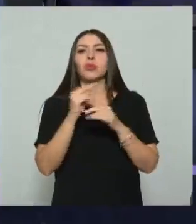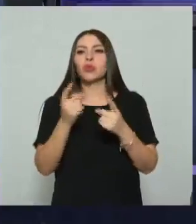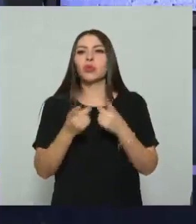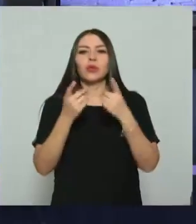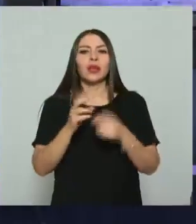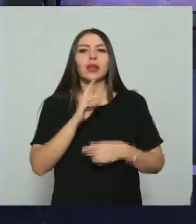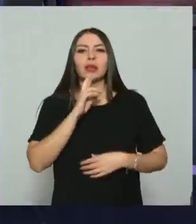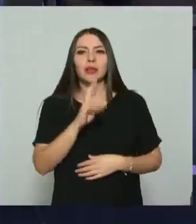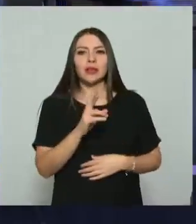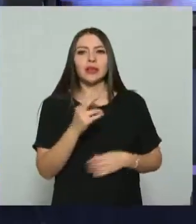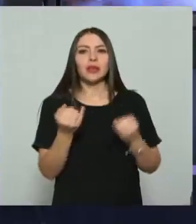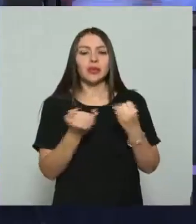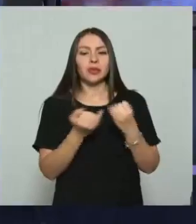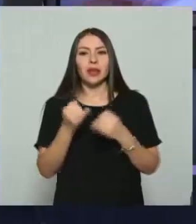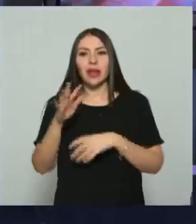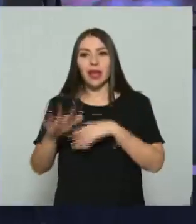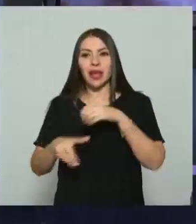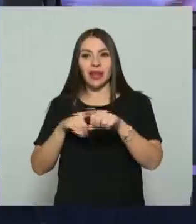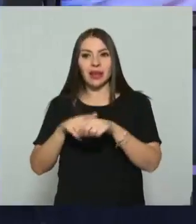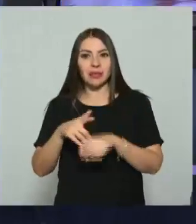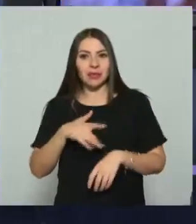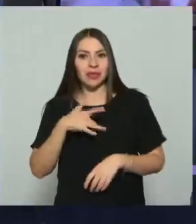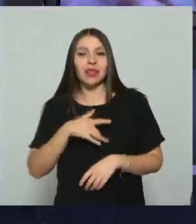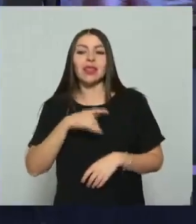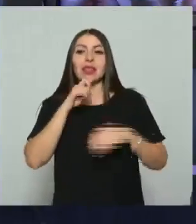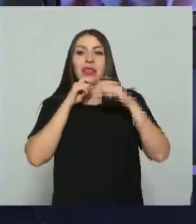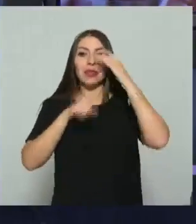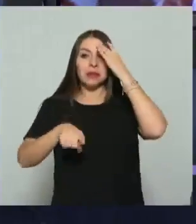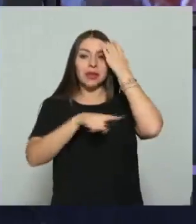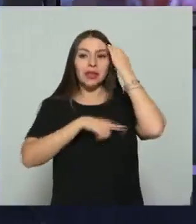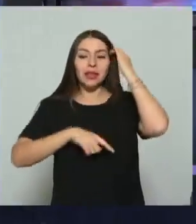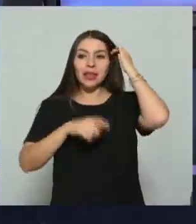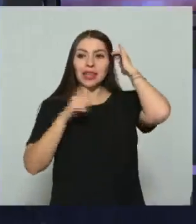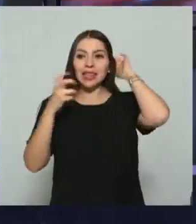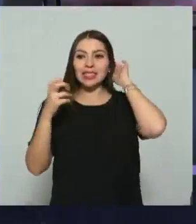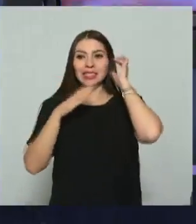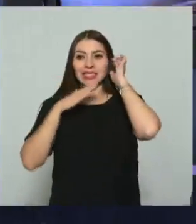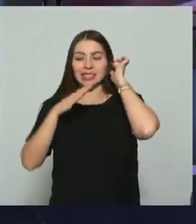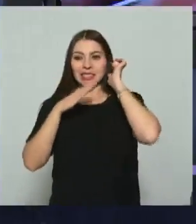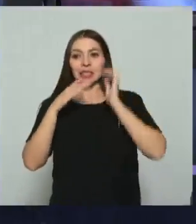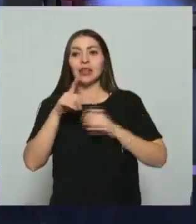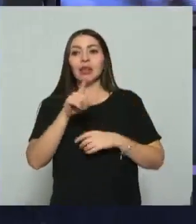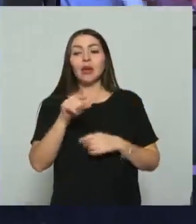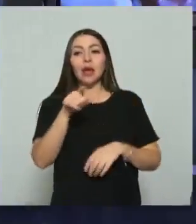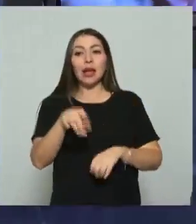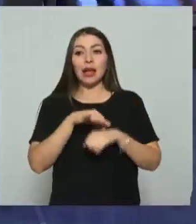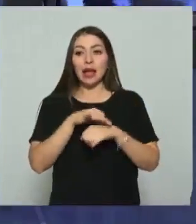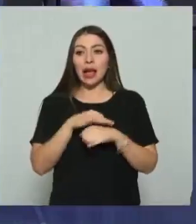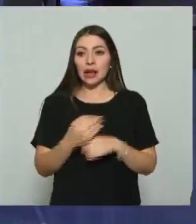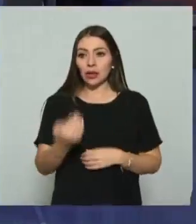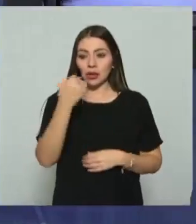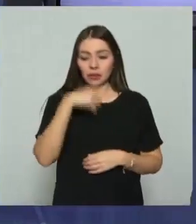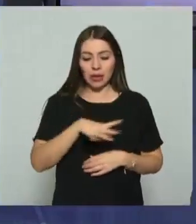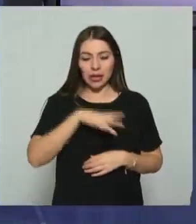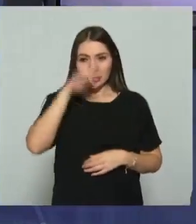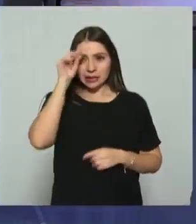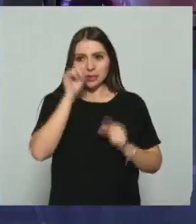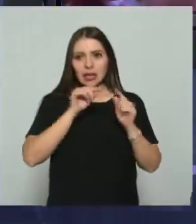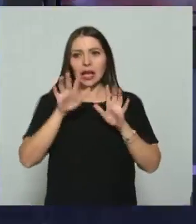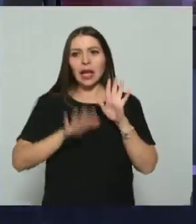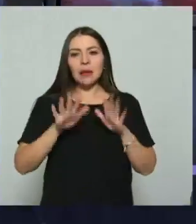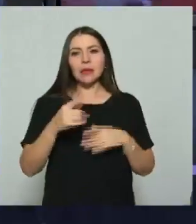así como a los animales les pasa esto, cuando nosotros también nos comemos esta carne que ya trae estas bacterias, a nosotros nos pasa lo mismo. Entonces tal vez nos podemos